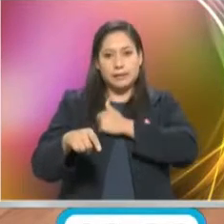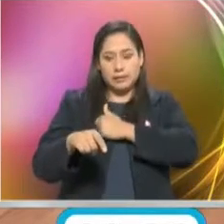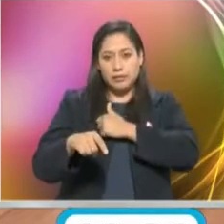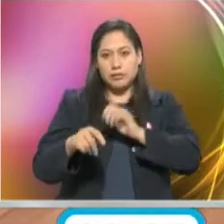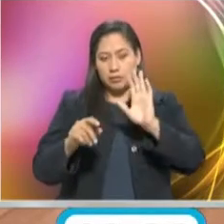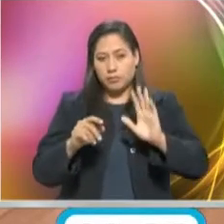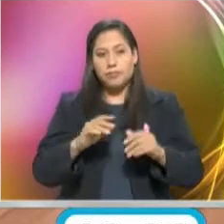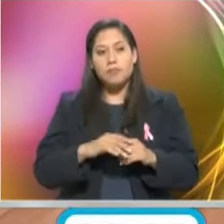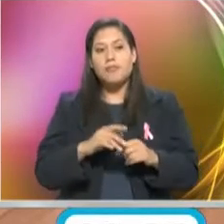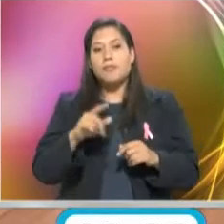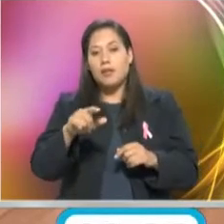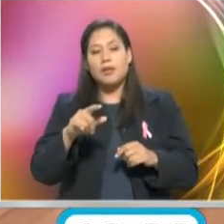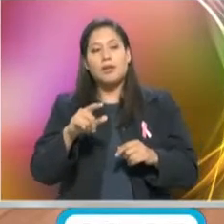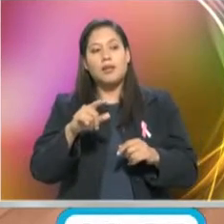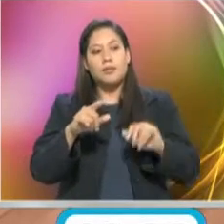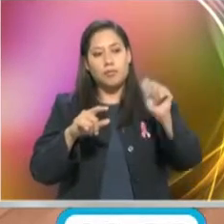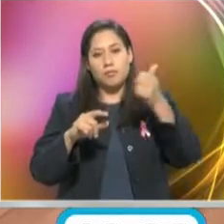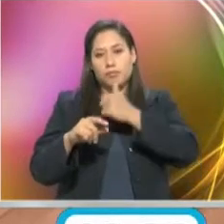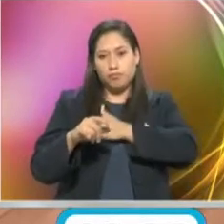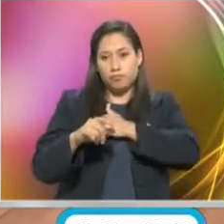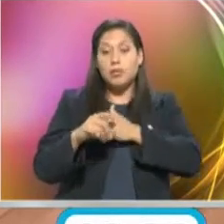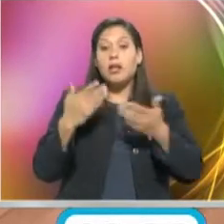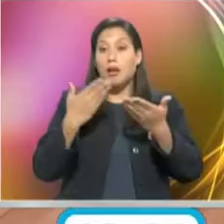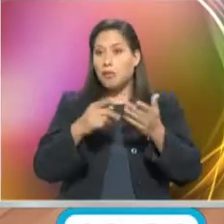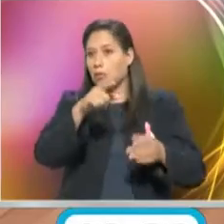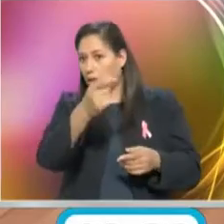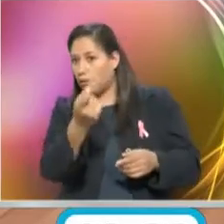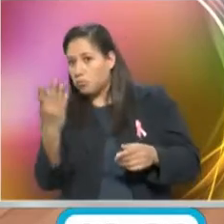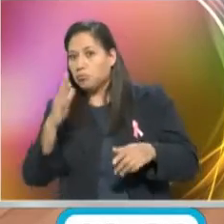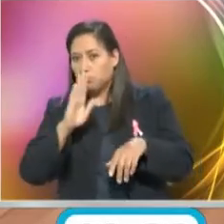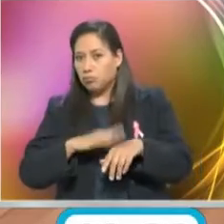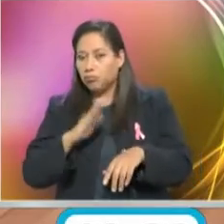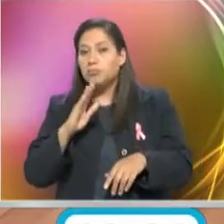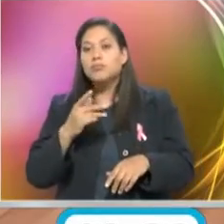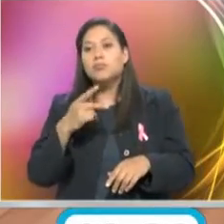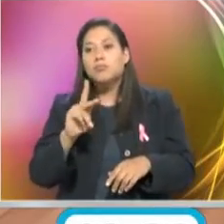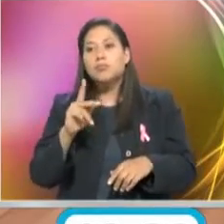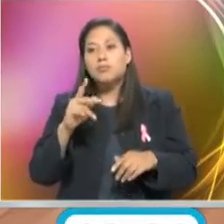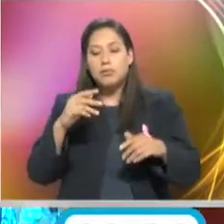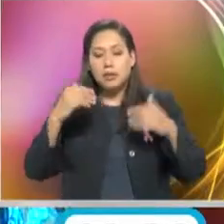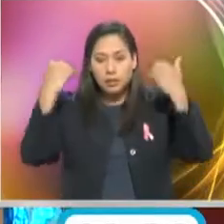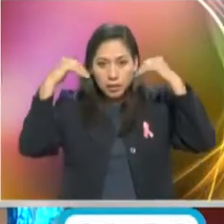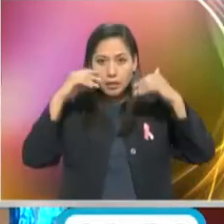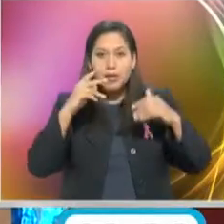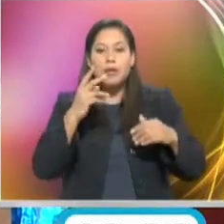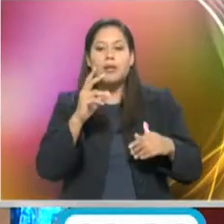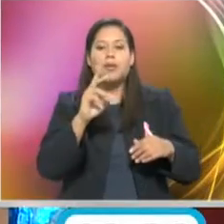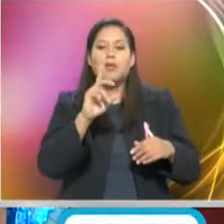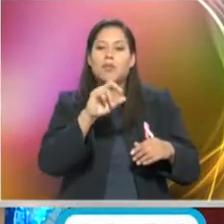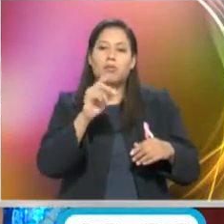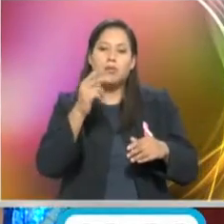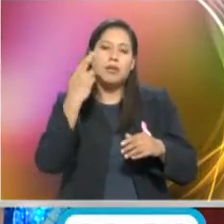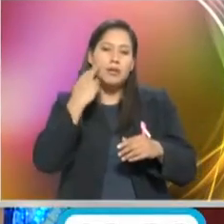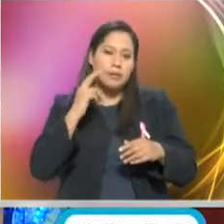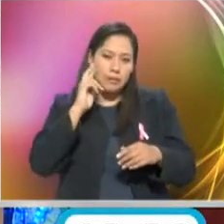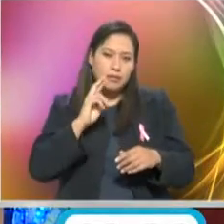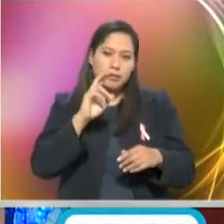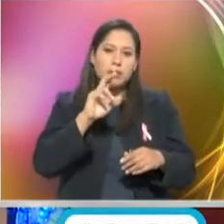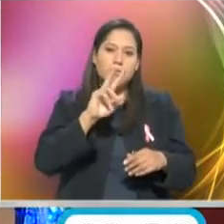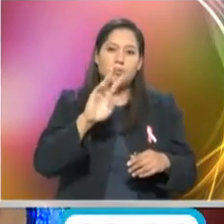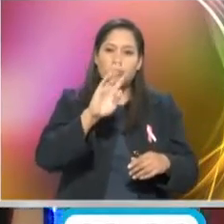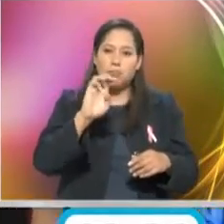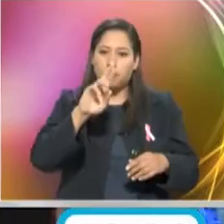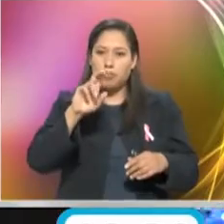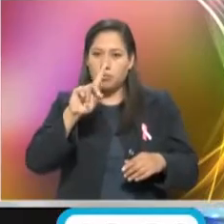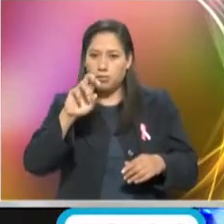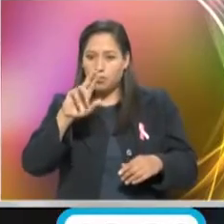Bueno, es Merlina y otro perro de Canadá con pastor belga. Este año sí había más, pero la mayoría son border collie. Lo que tienen que buscar hay border collie, hay